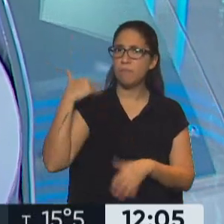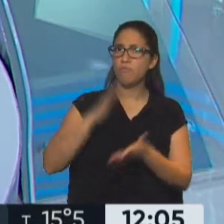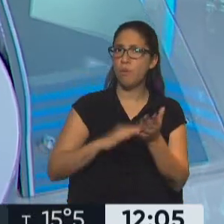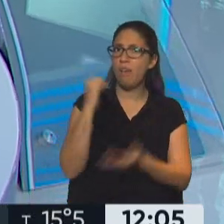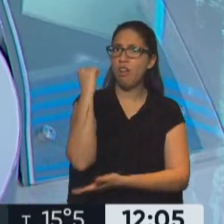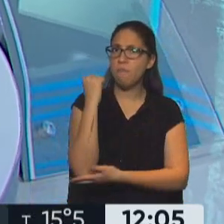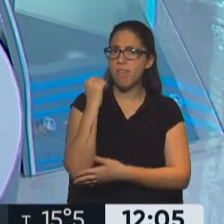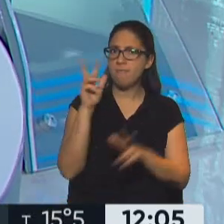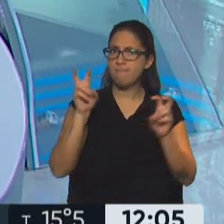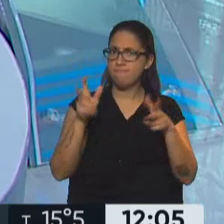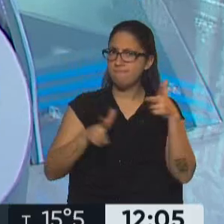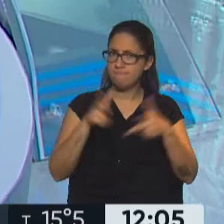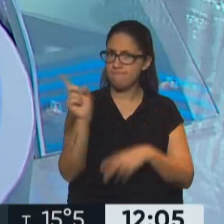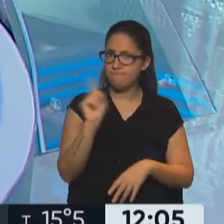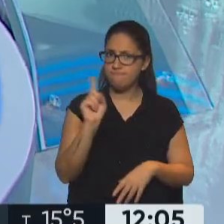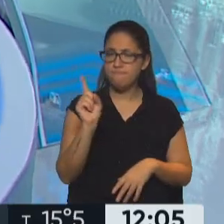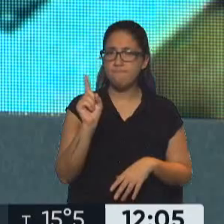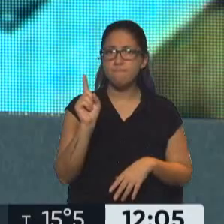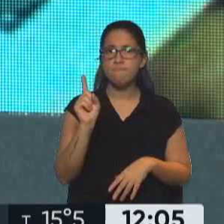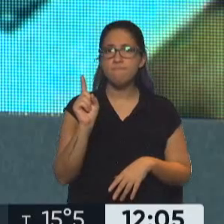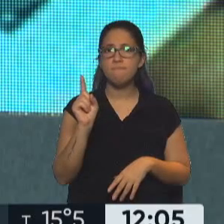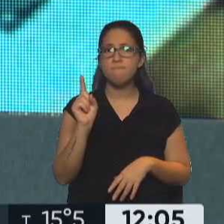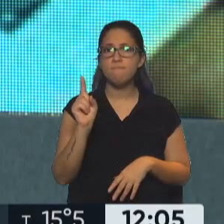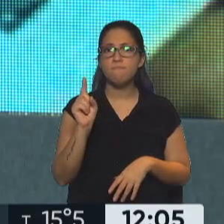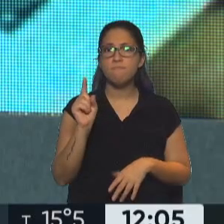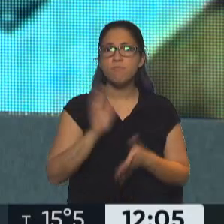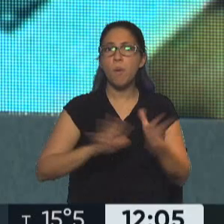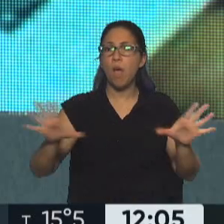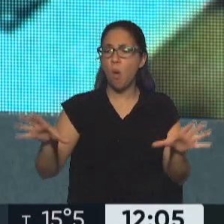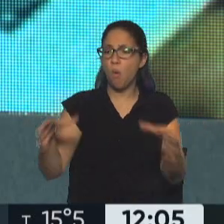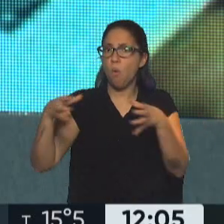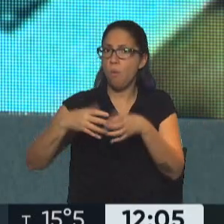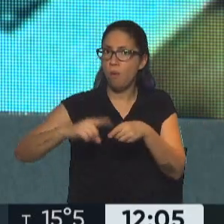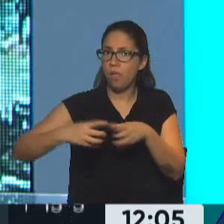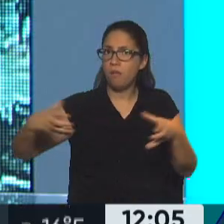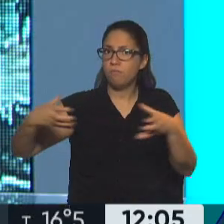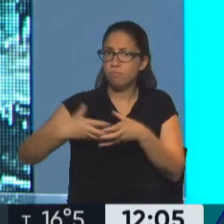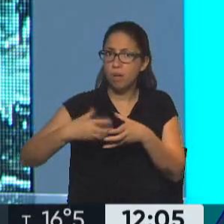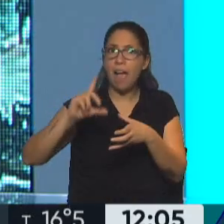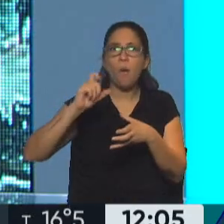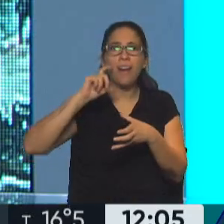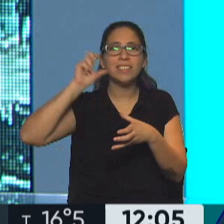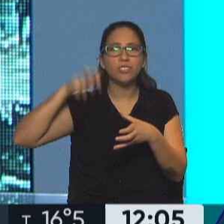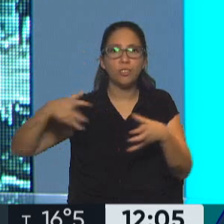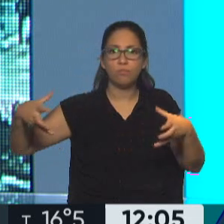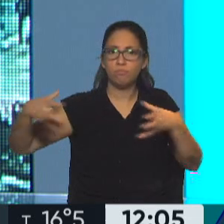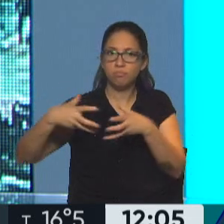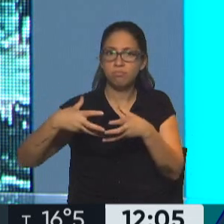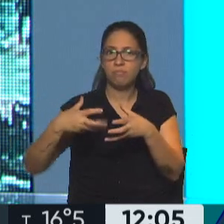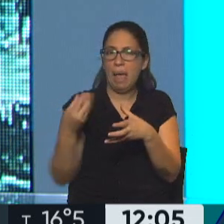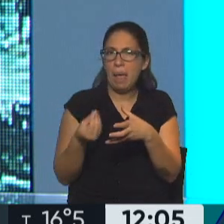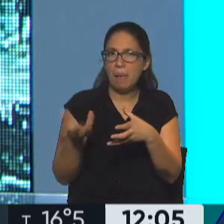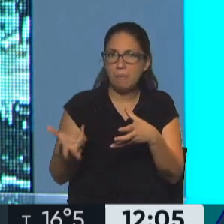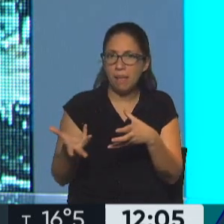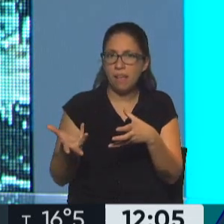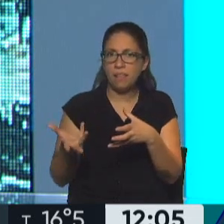económica, que es la unidad en esa mirada dentro de la coalición, ¿verdad? Sí, es importante esto. ¿Y por qué? Porque de